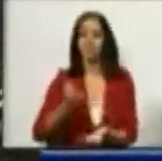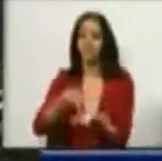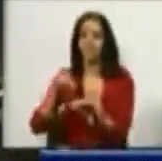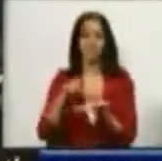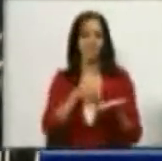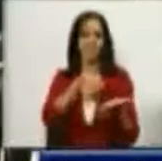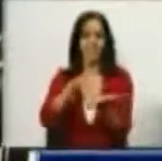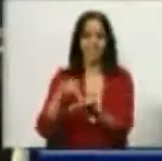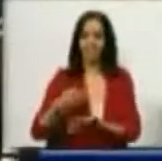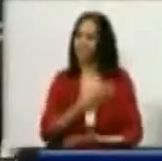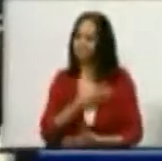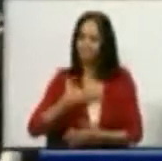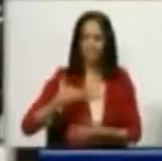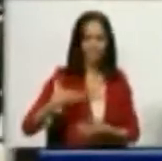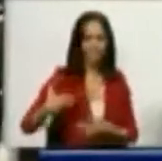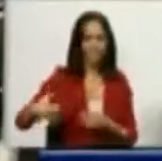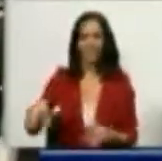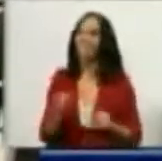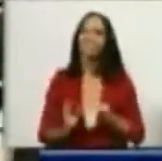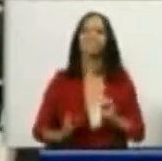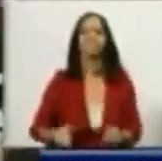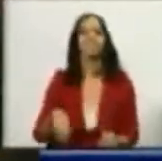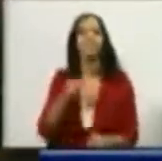por donde quieras